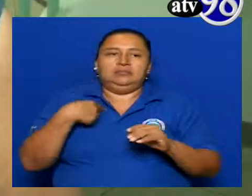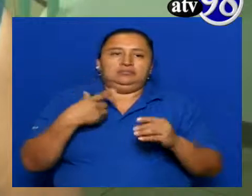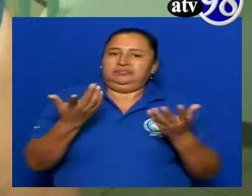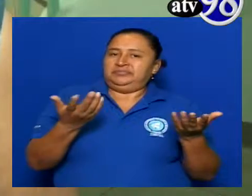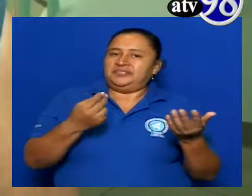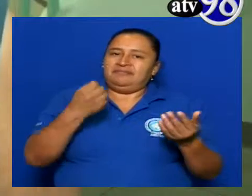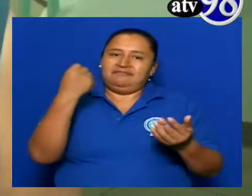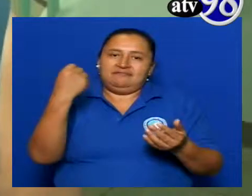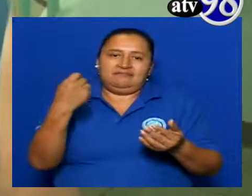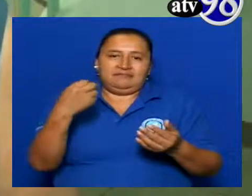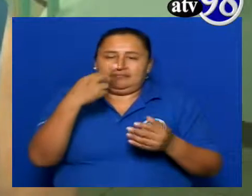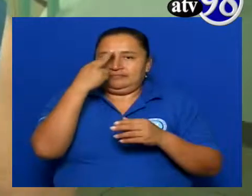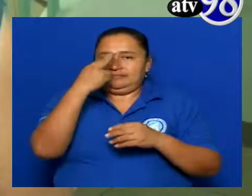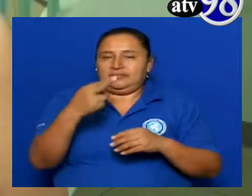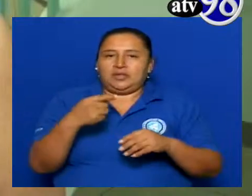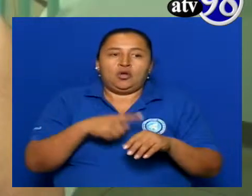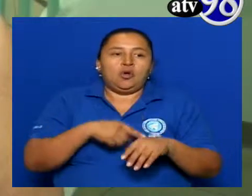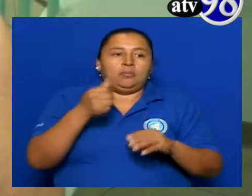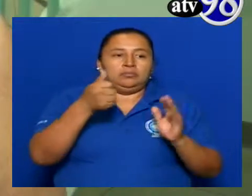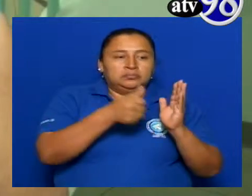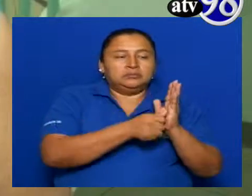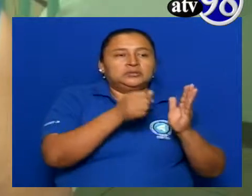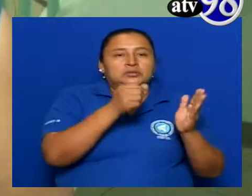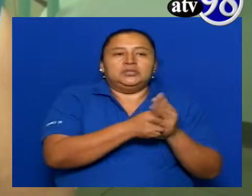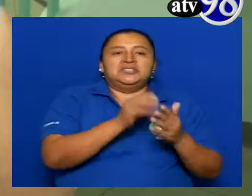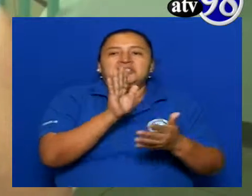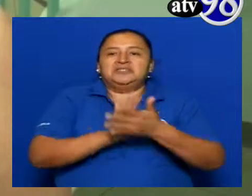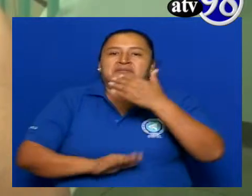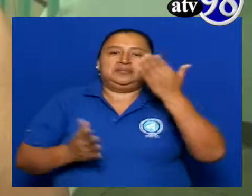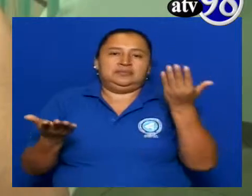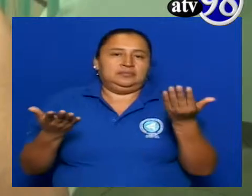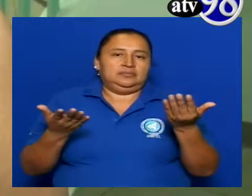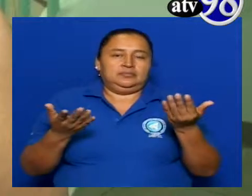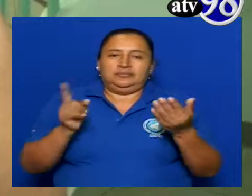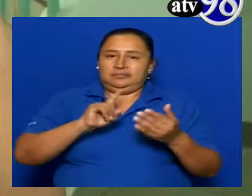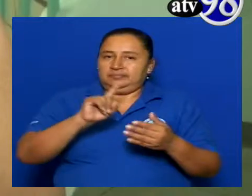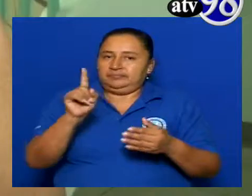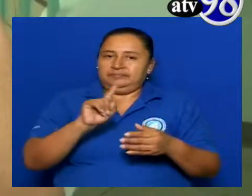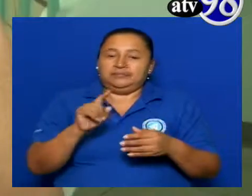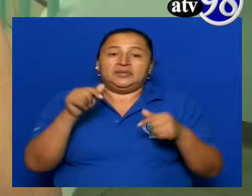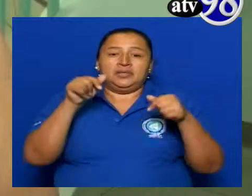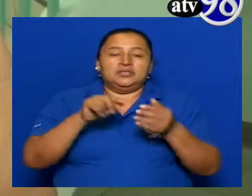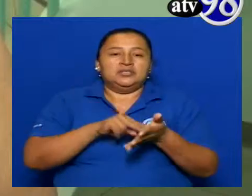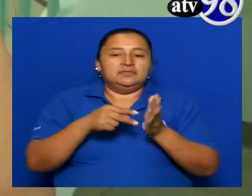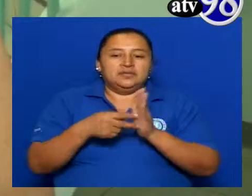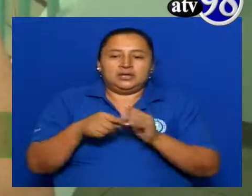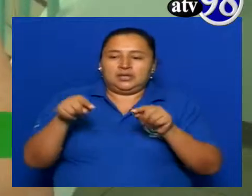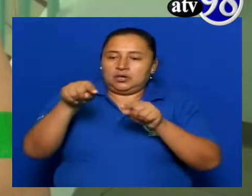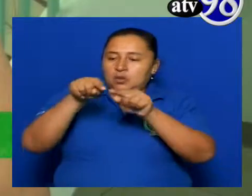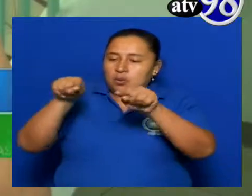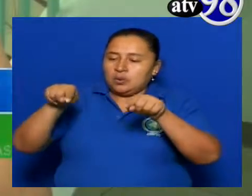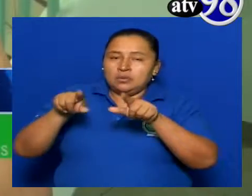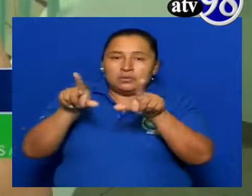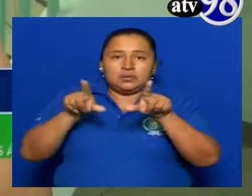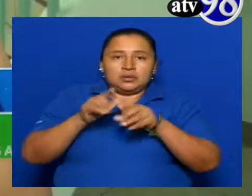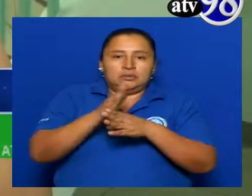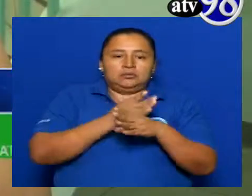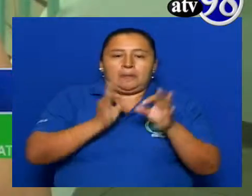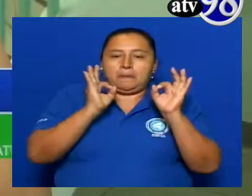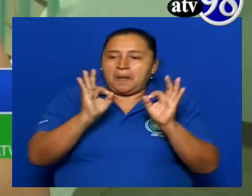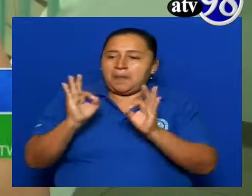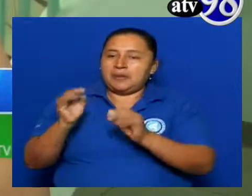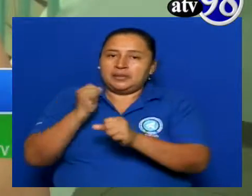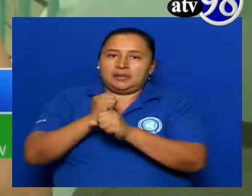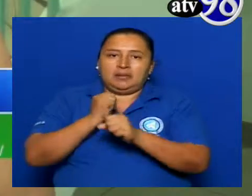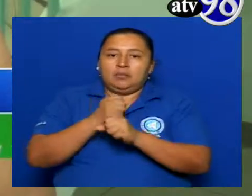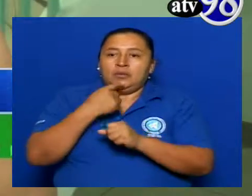comete una falta grave. O marcamos y nos vamos. Entonces, eso conlleva a que las áreas no sean eficientes o eficaces porque